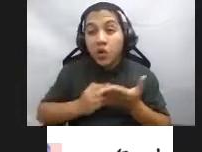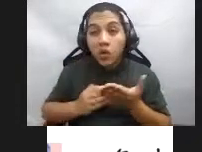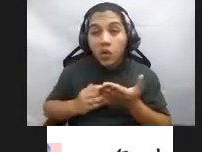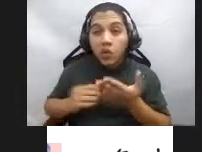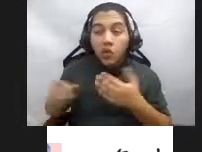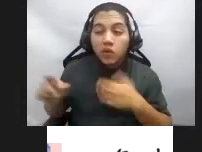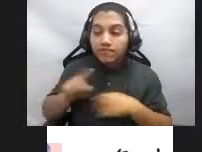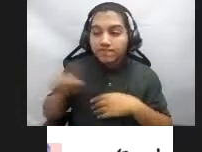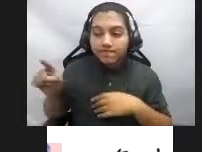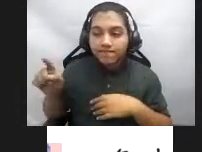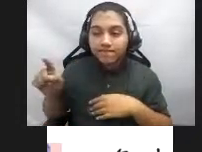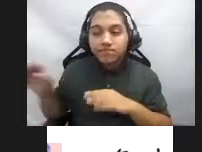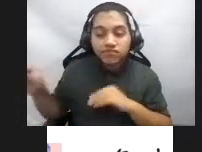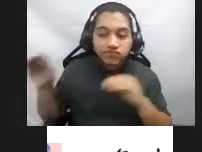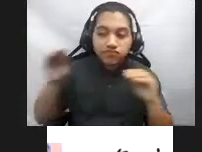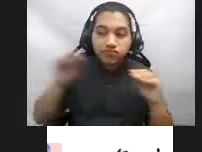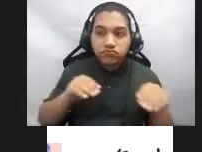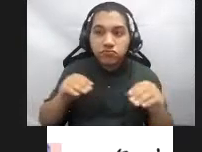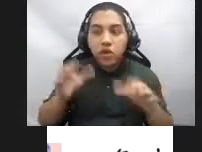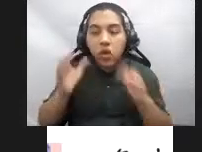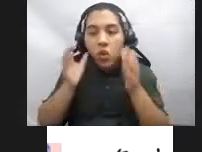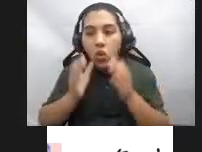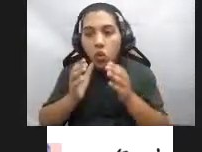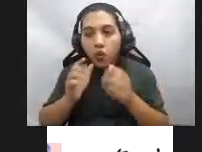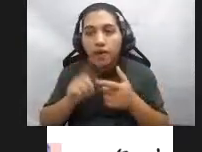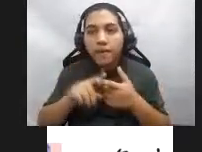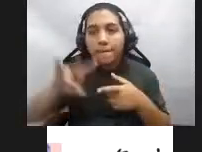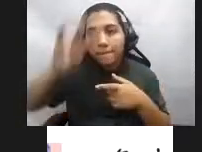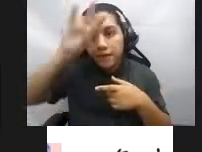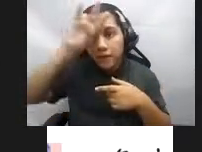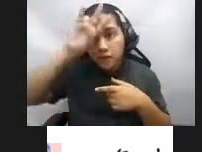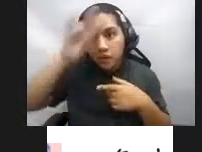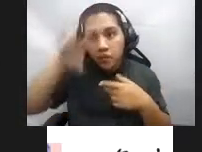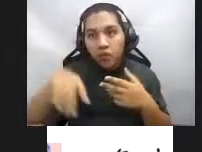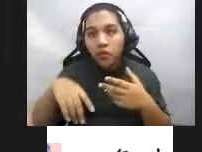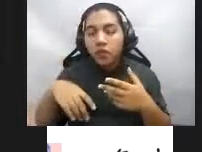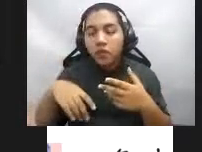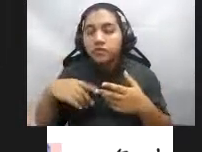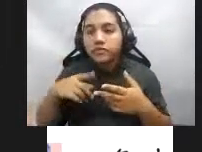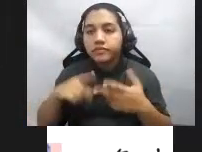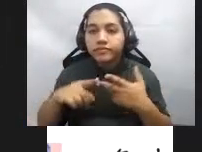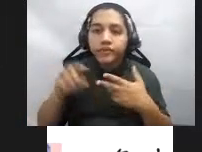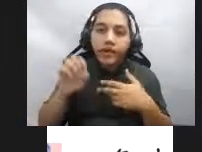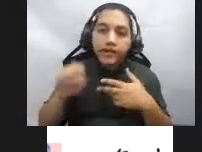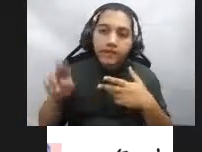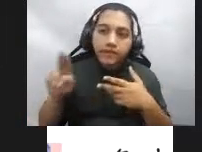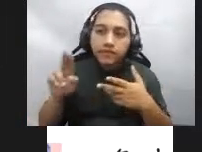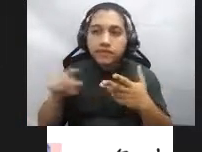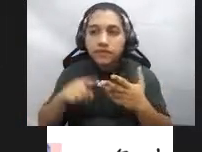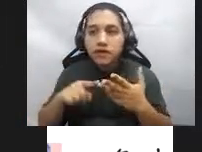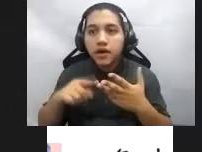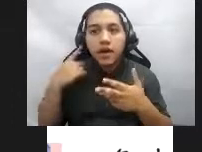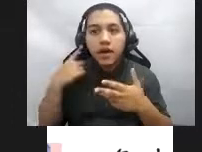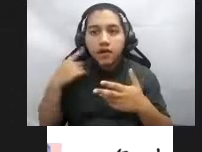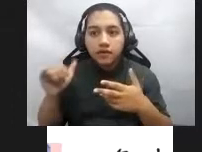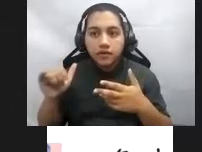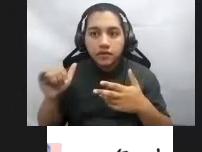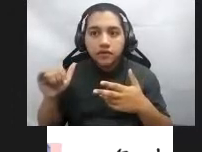fueron contratados, Cuba, Perú, Estados Unidos, California,